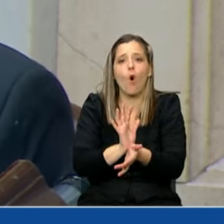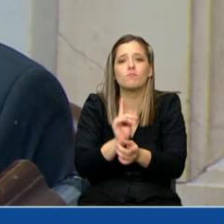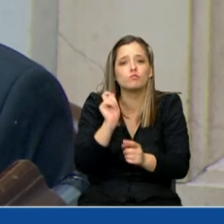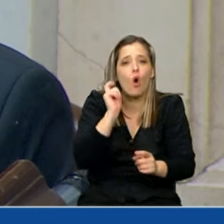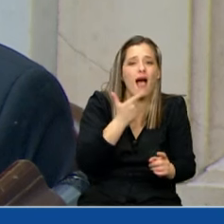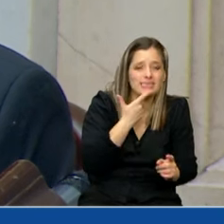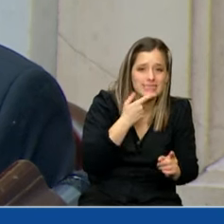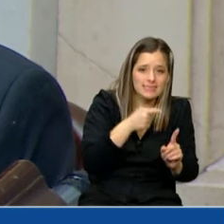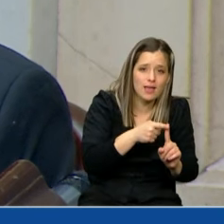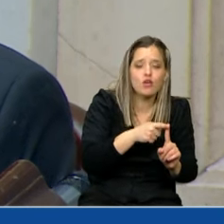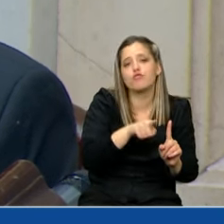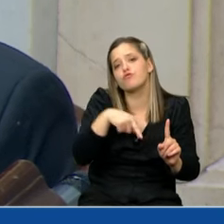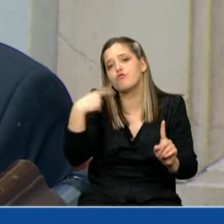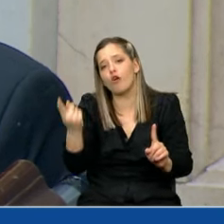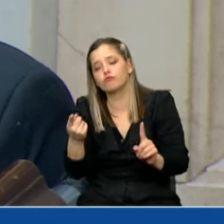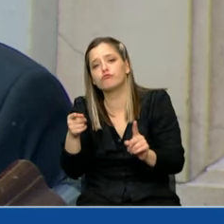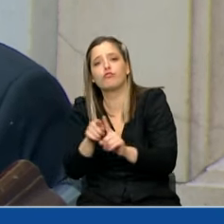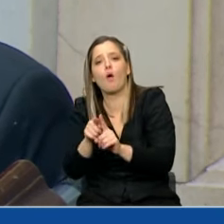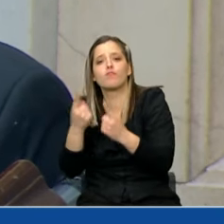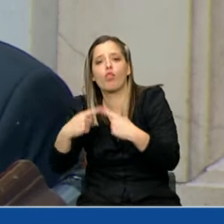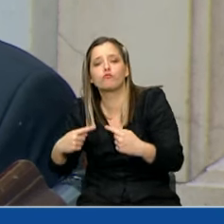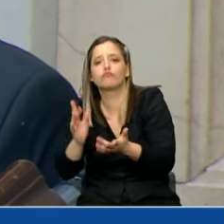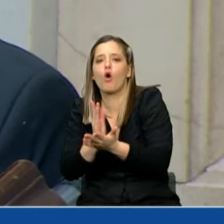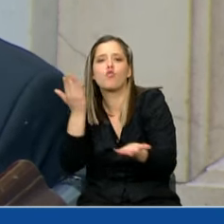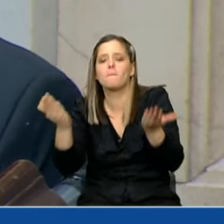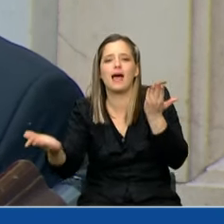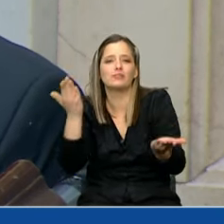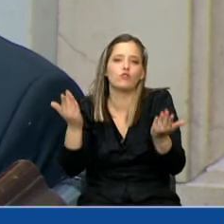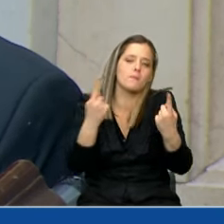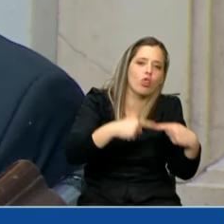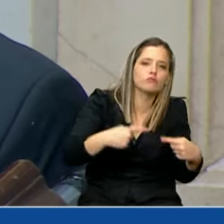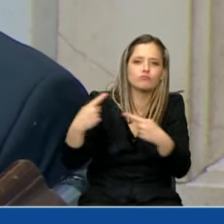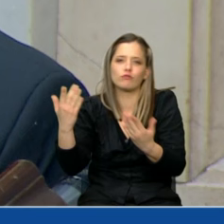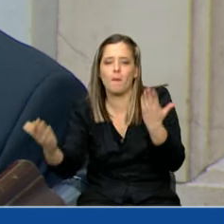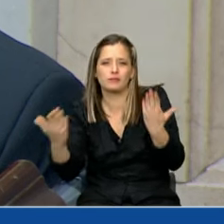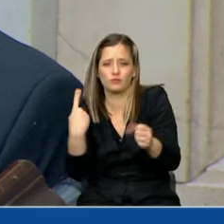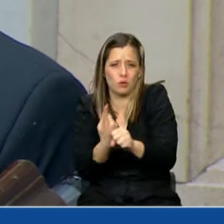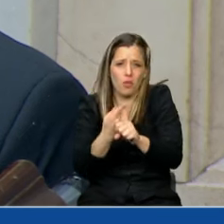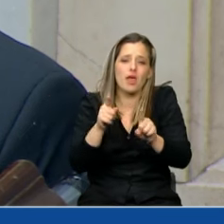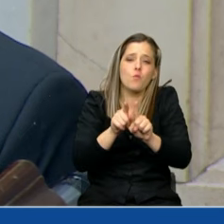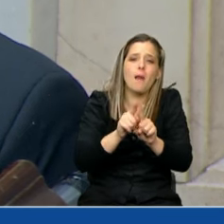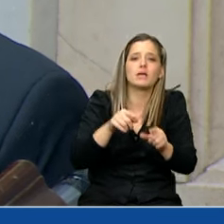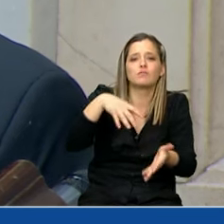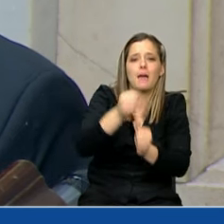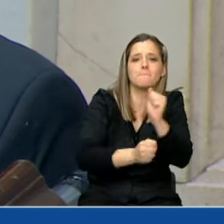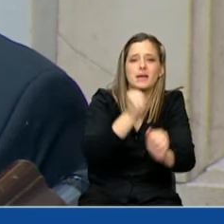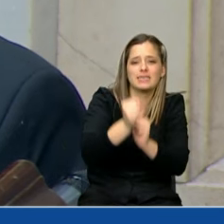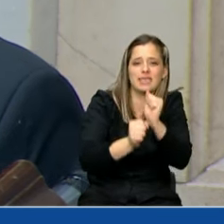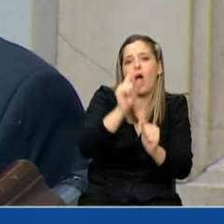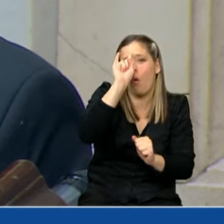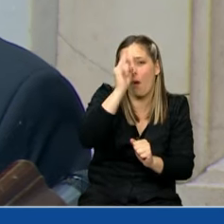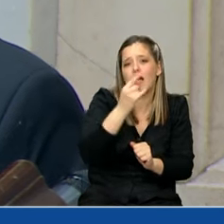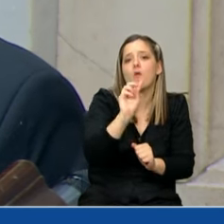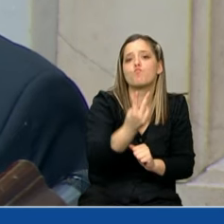con uno convencional es imposible comparar las extracciones de vaca muerta con por